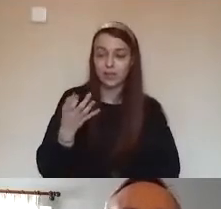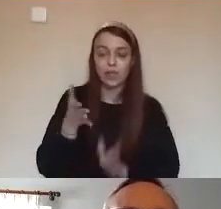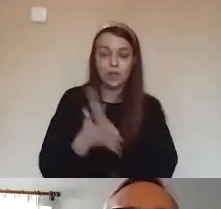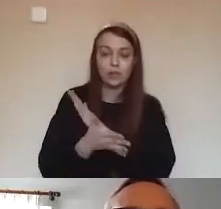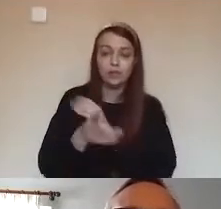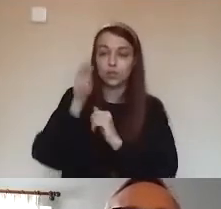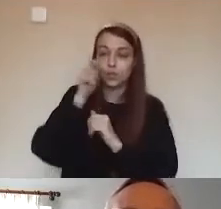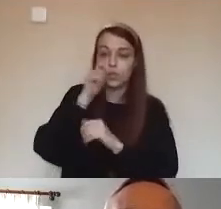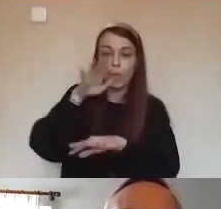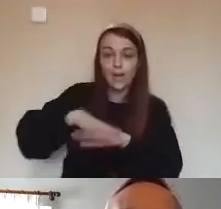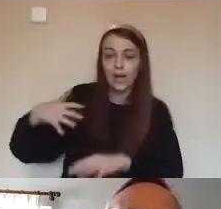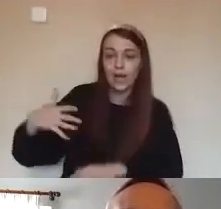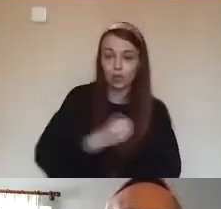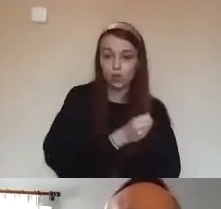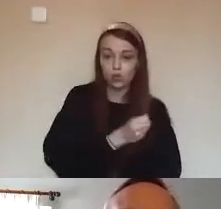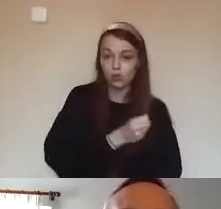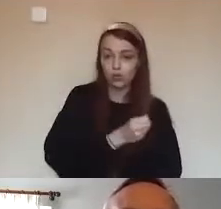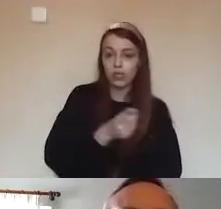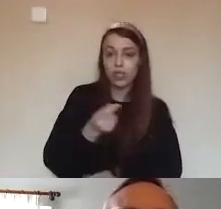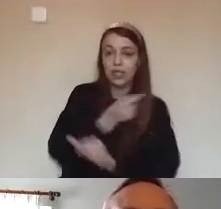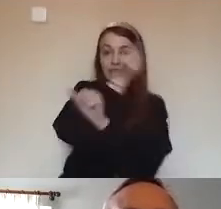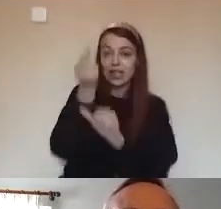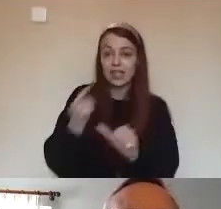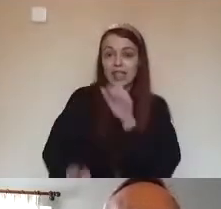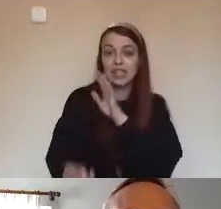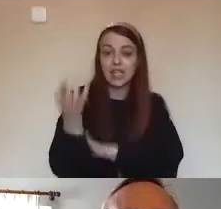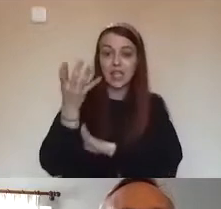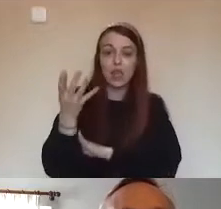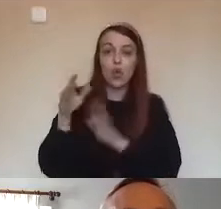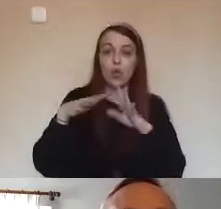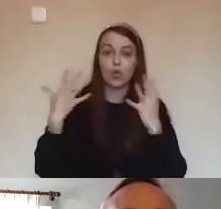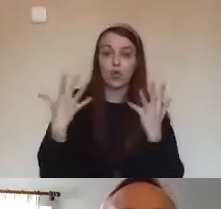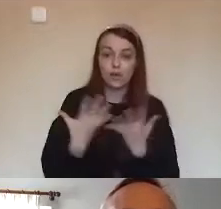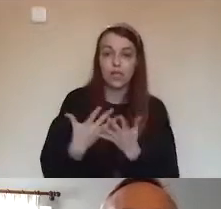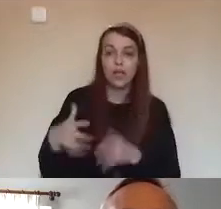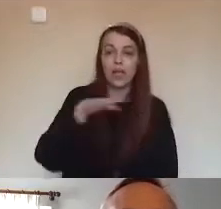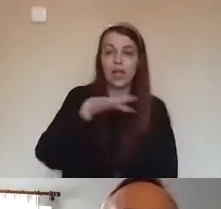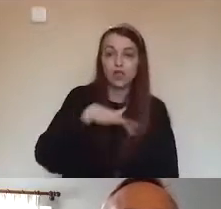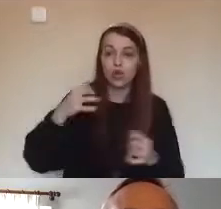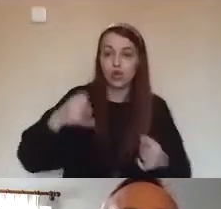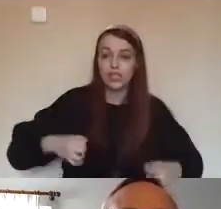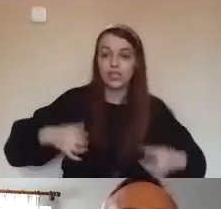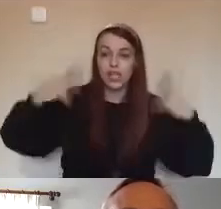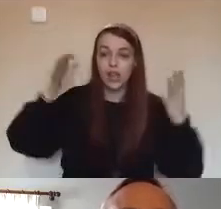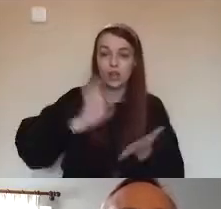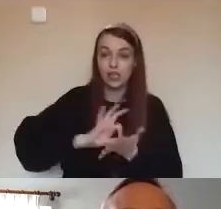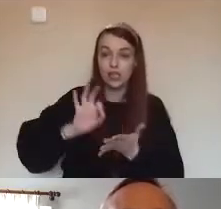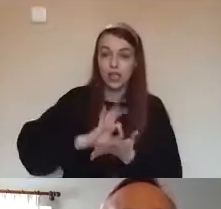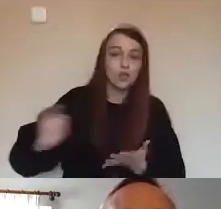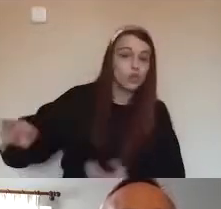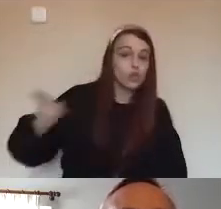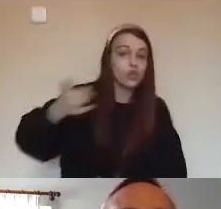todos diseñado de manera universal. Hacer que los entornos, las instalaciones, los servicios sean adecuadas para